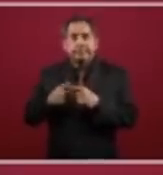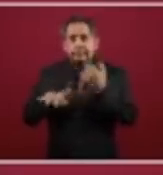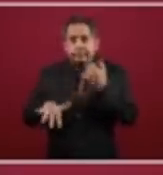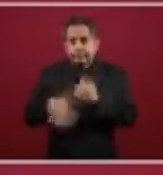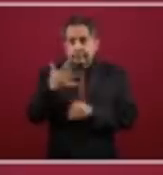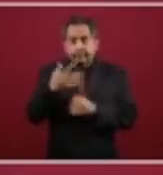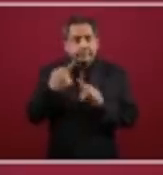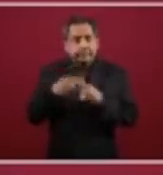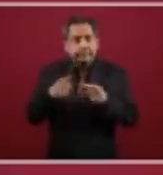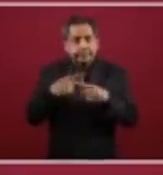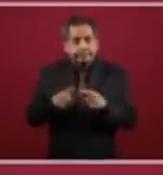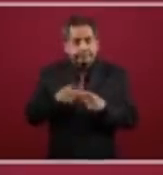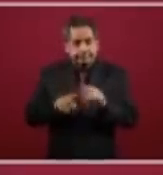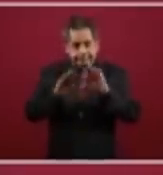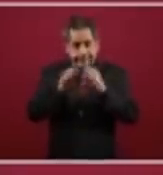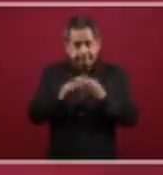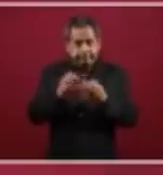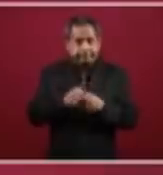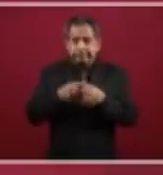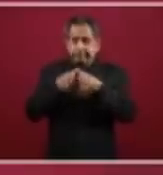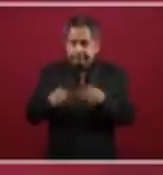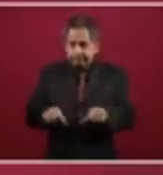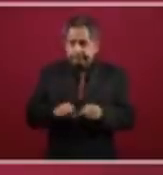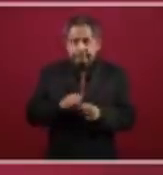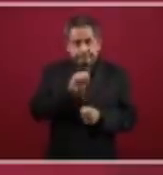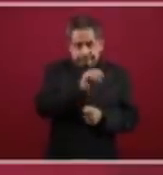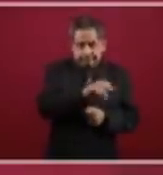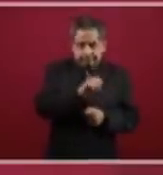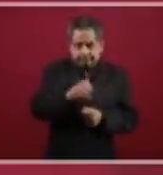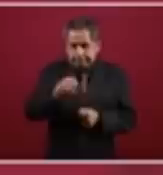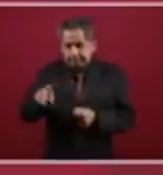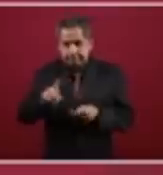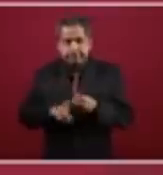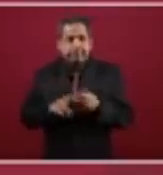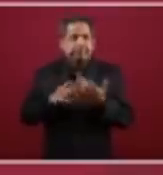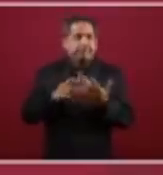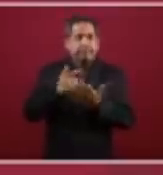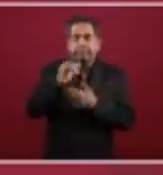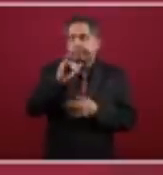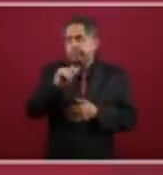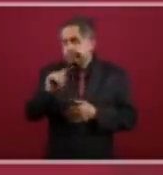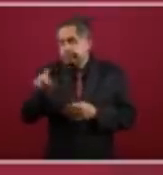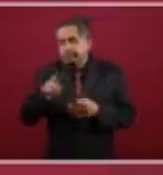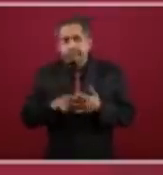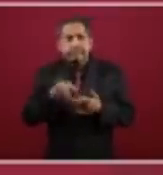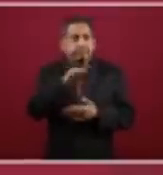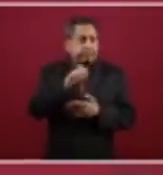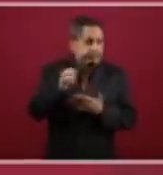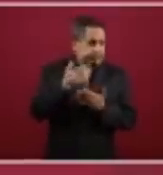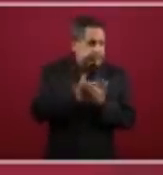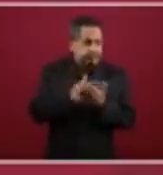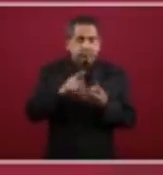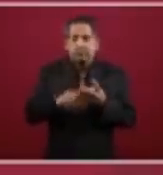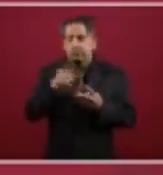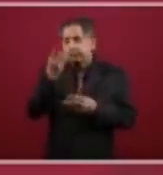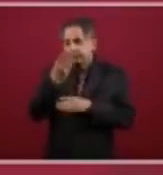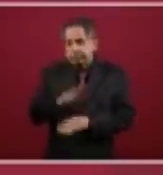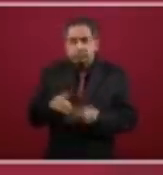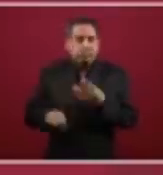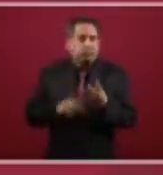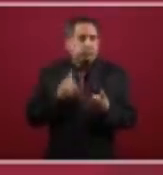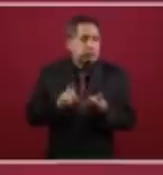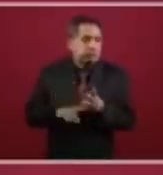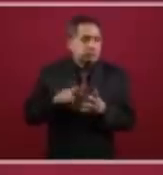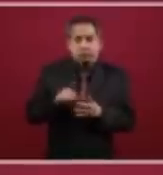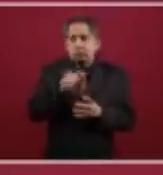formas distintas de depósitos en su cuenta del IMSS, en su cuenta del ISSSTE, o en la tarjeta que tenían de un banco, o en la tarjeta que